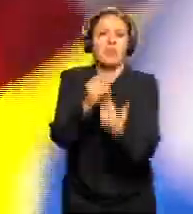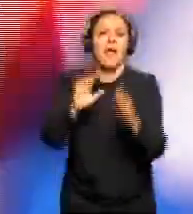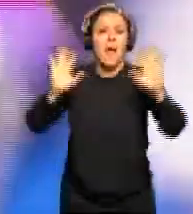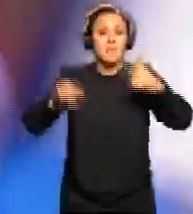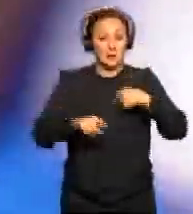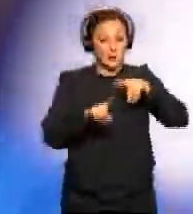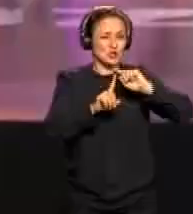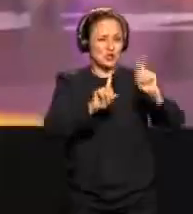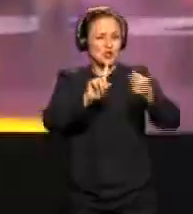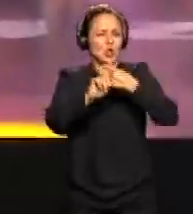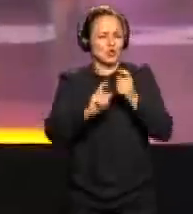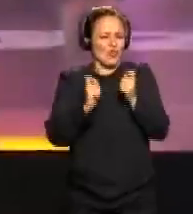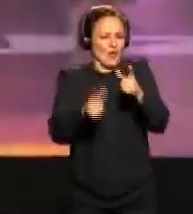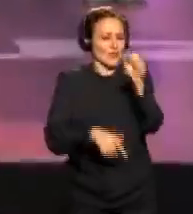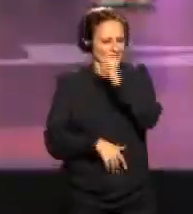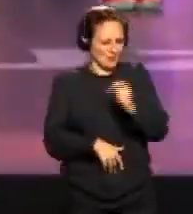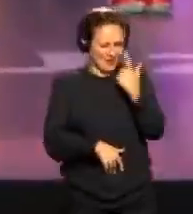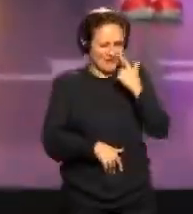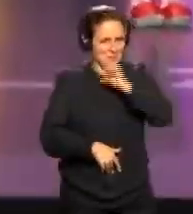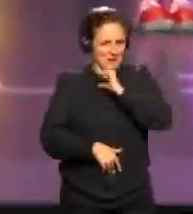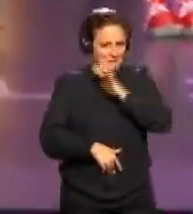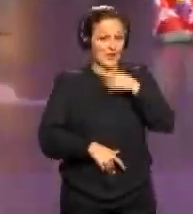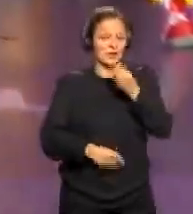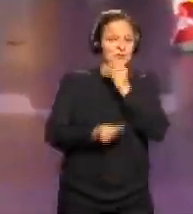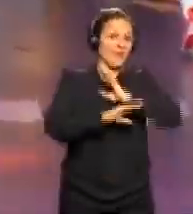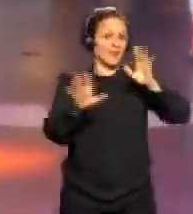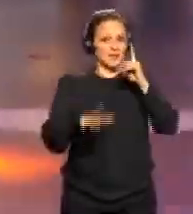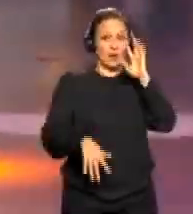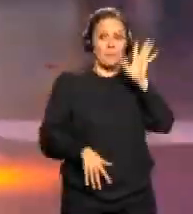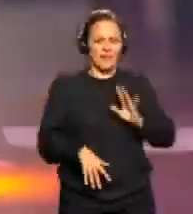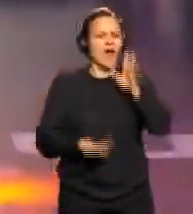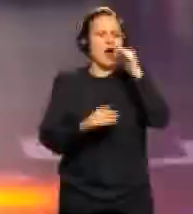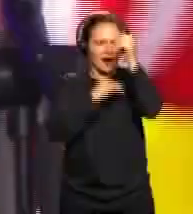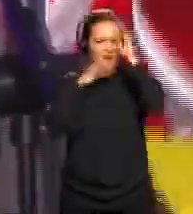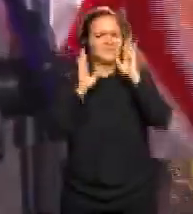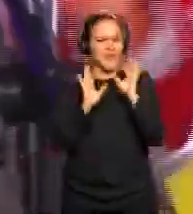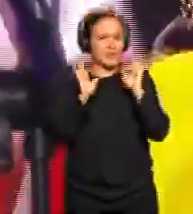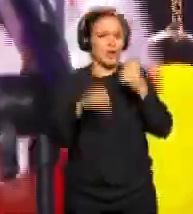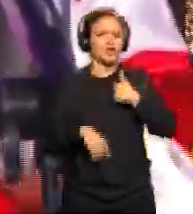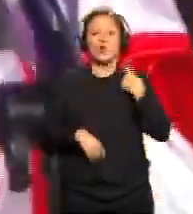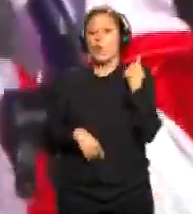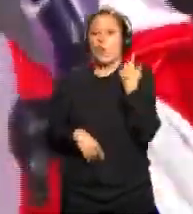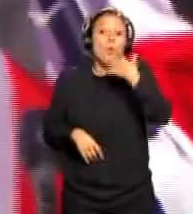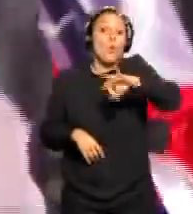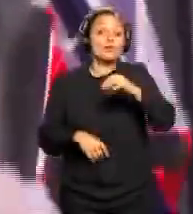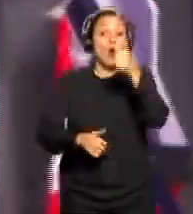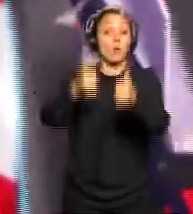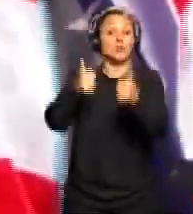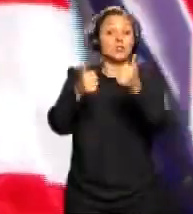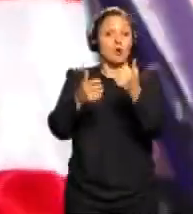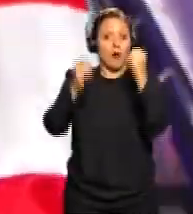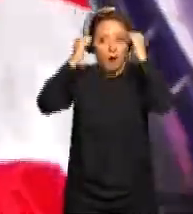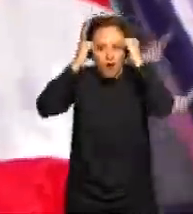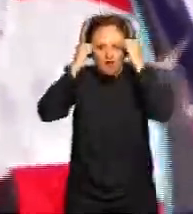esta letra. Ya sabes que suena fantástico, así que ahora presta mucha atención. Solo preparando esta posición. ¿Para